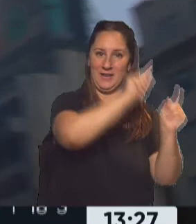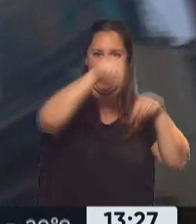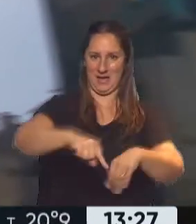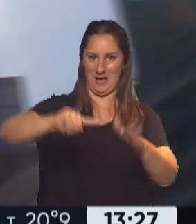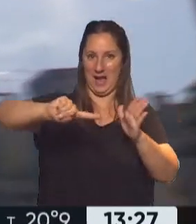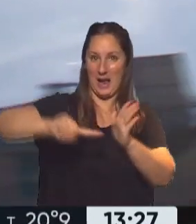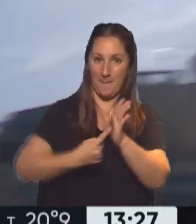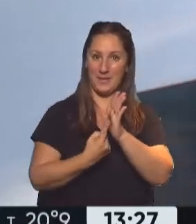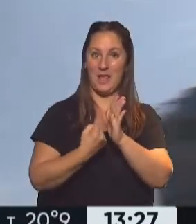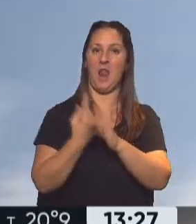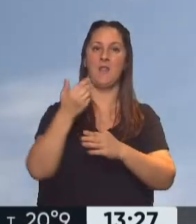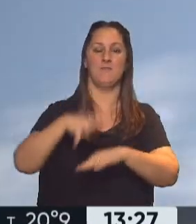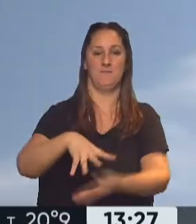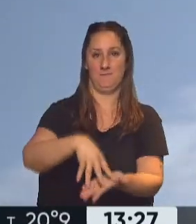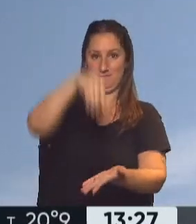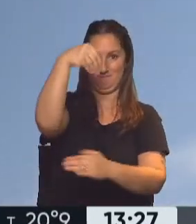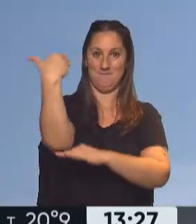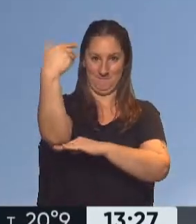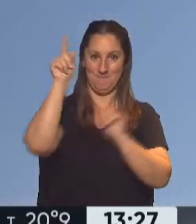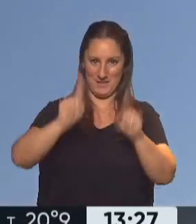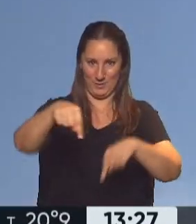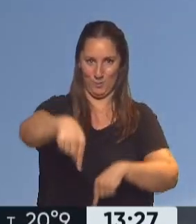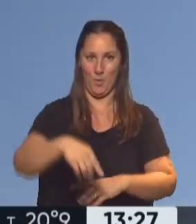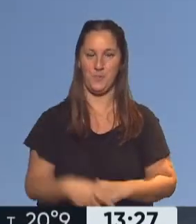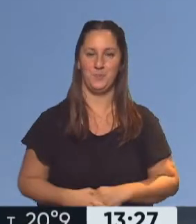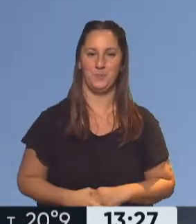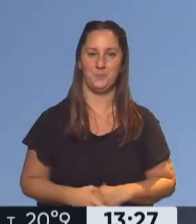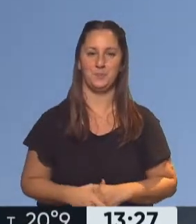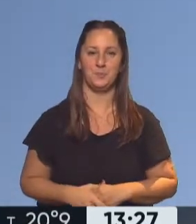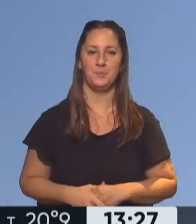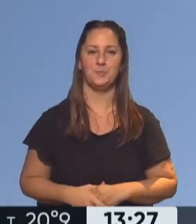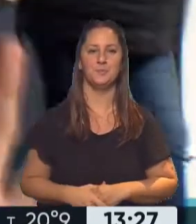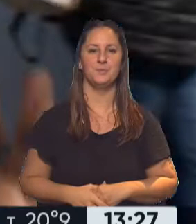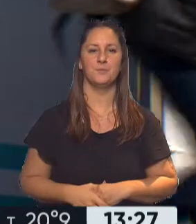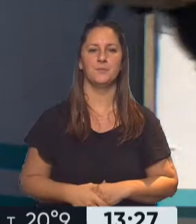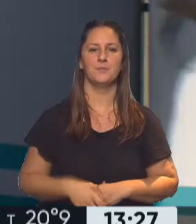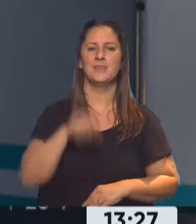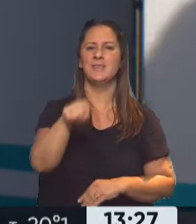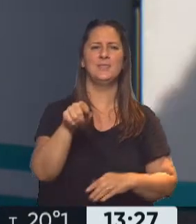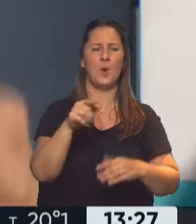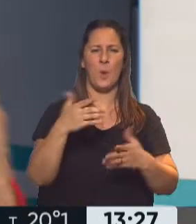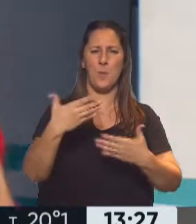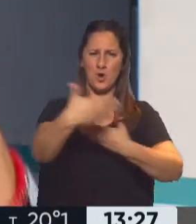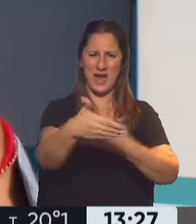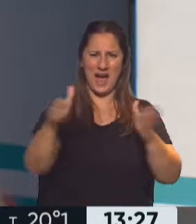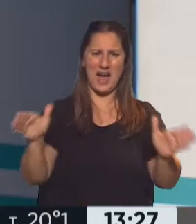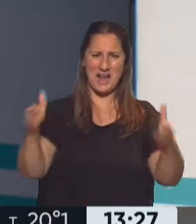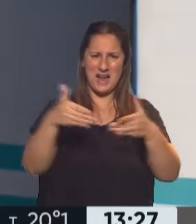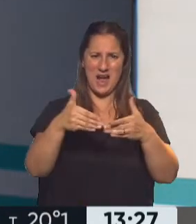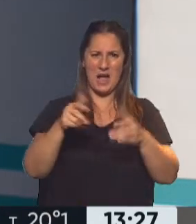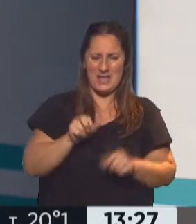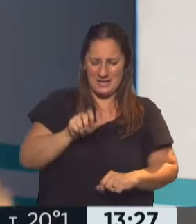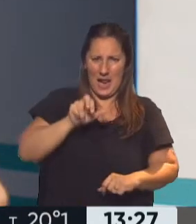primer lugar en la ciudad de Buenos Aires fue acá donde está el Obelisco. Es como una gran caja que tiene una escalerita y que se va